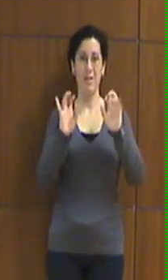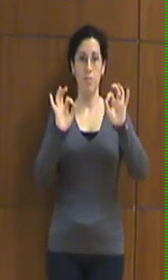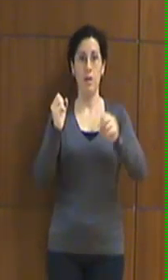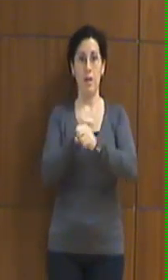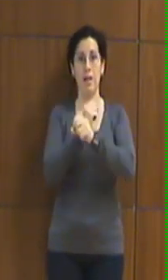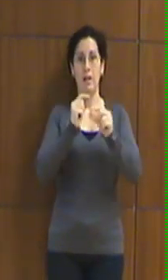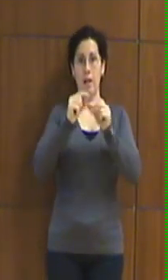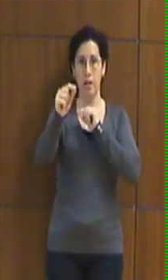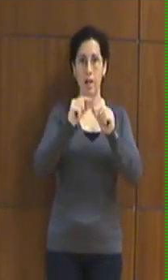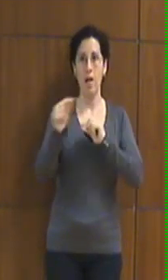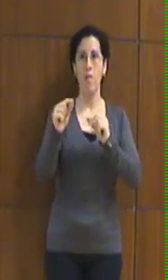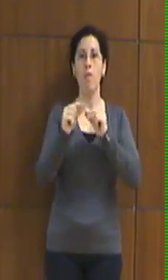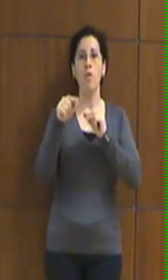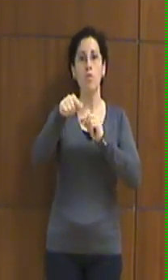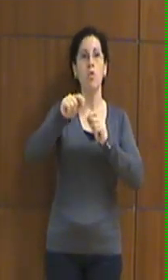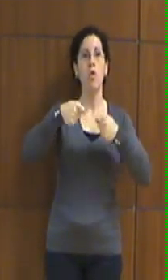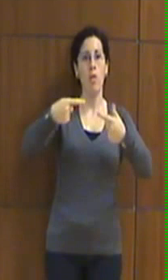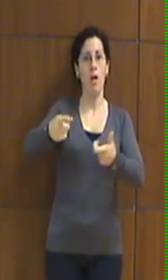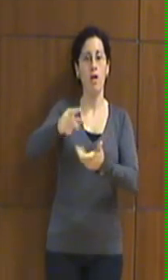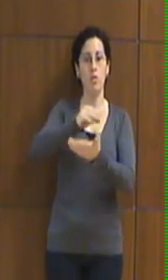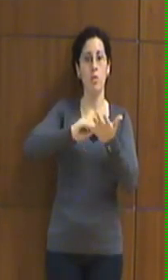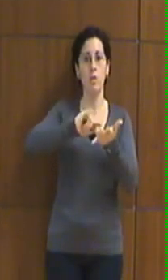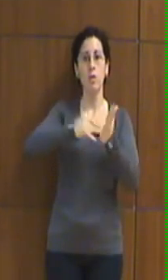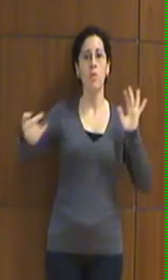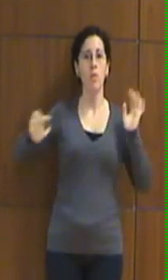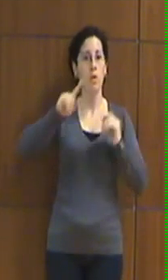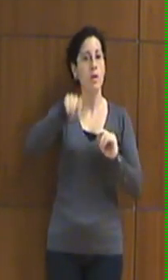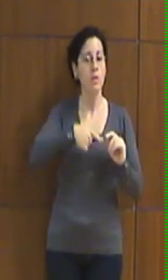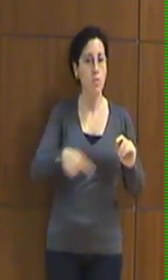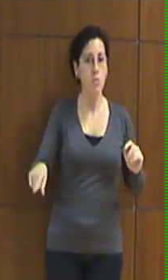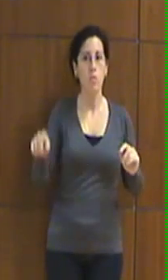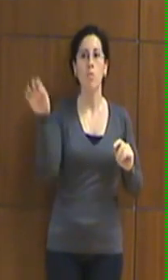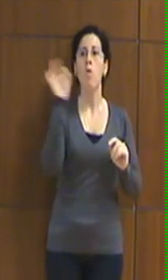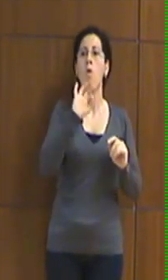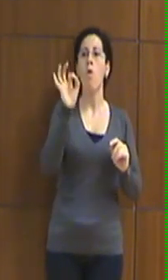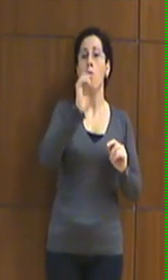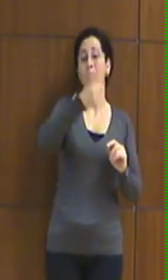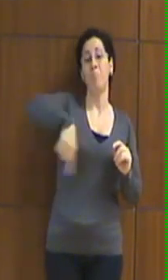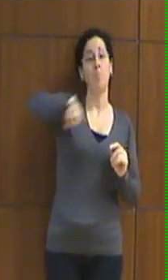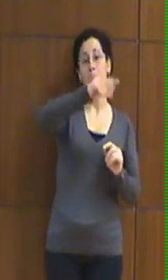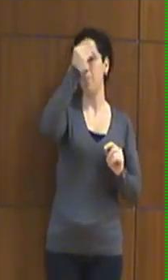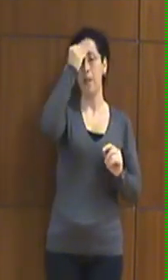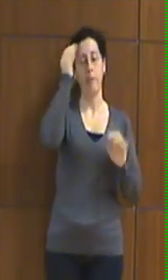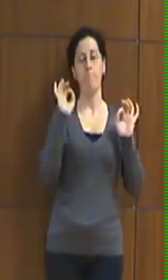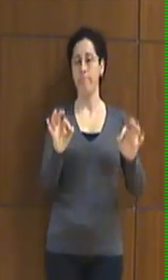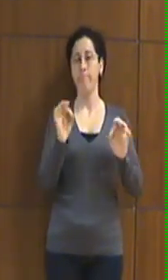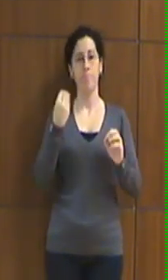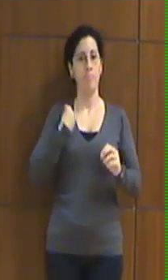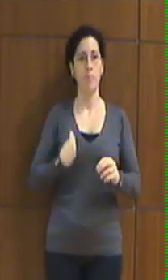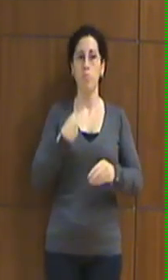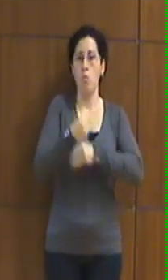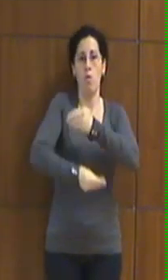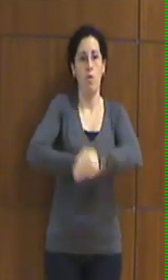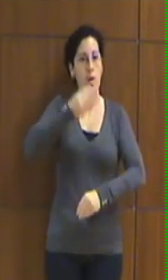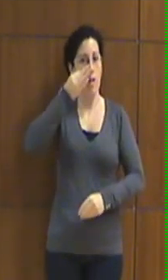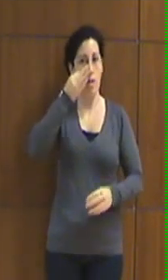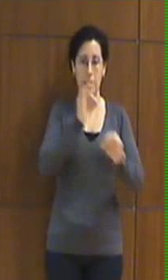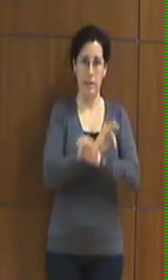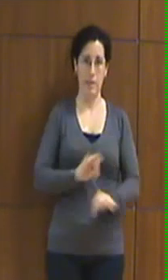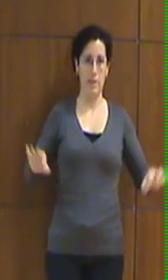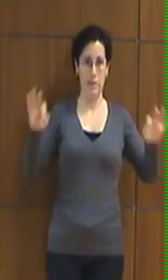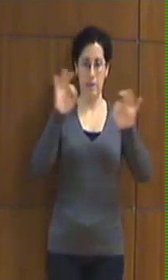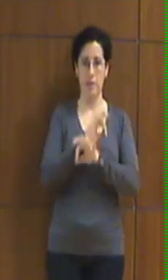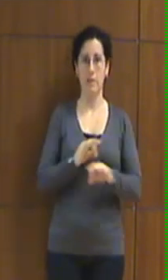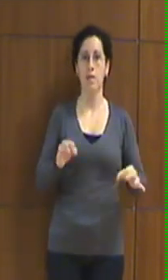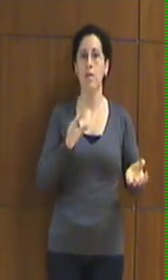una solución tecnológica para ello? ¿O pensáis que al final no se está usando? ¿Por qué?